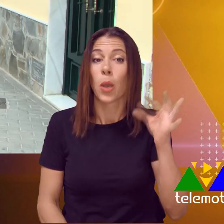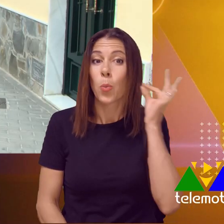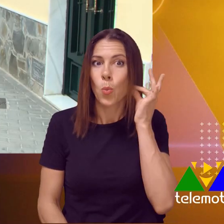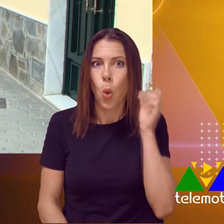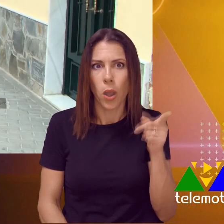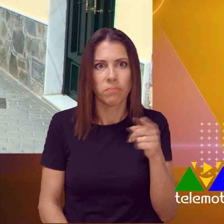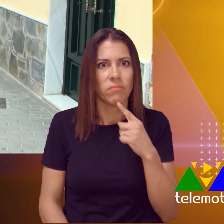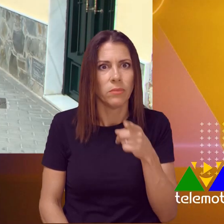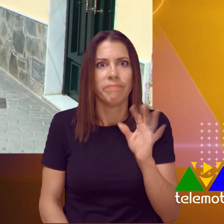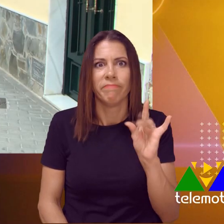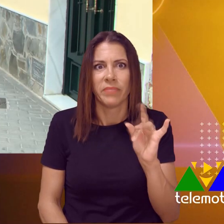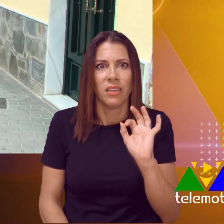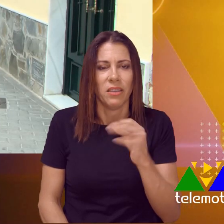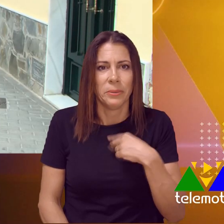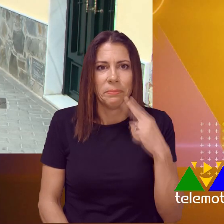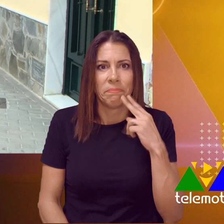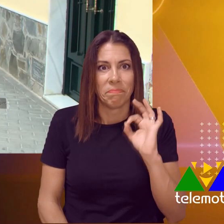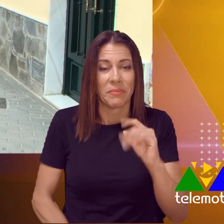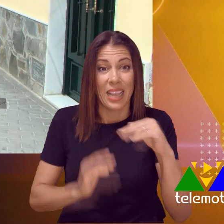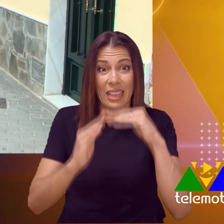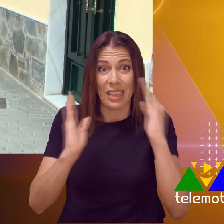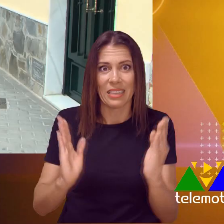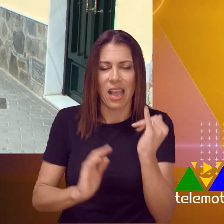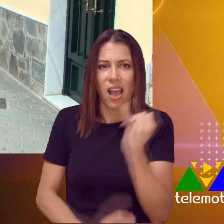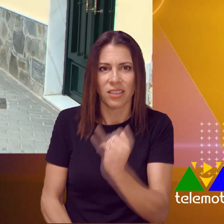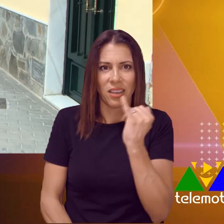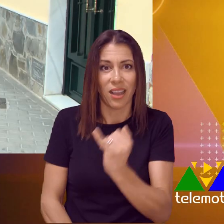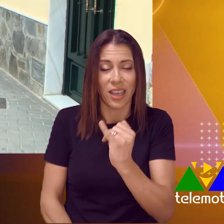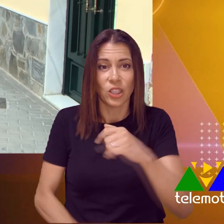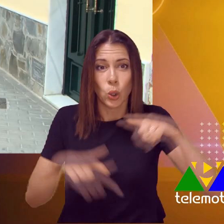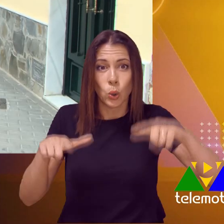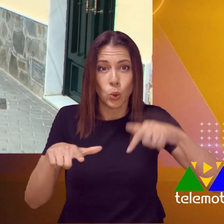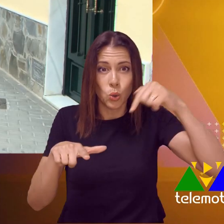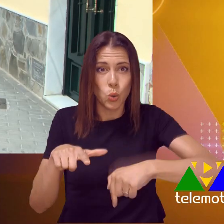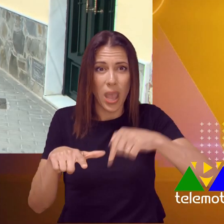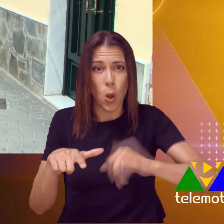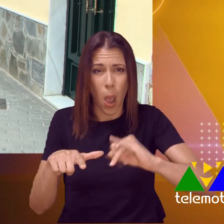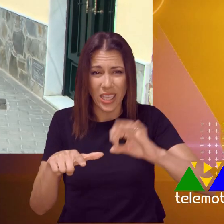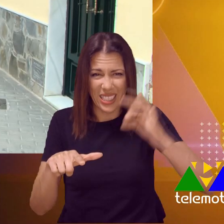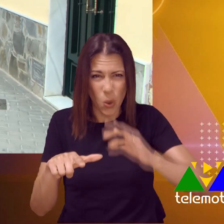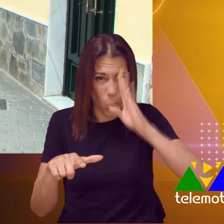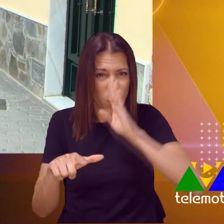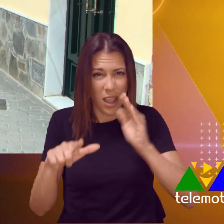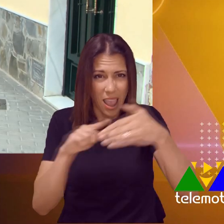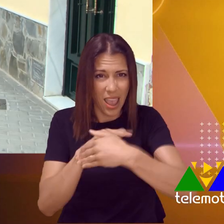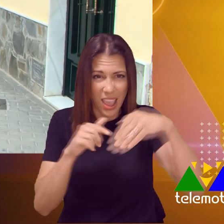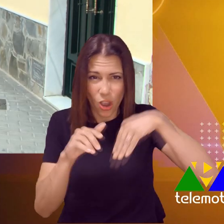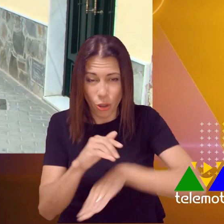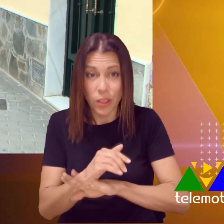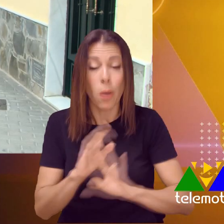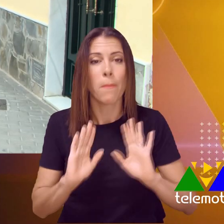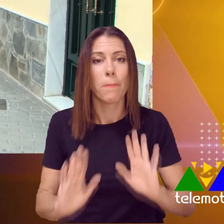se convence que efectivamente en una de estas casas existía en el suelo enterrado un tesoro,